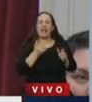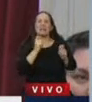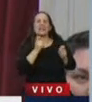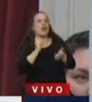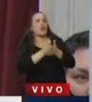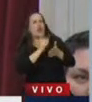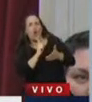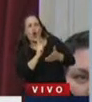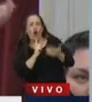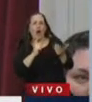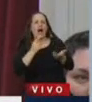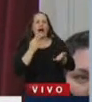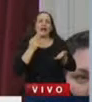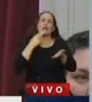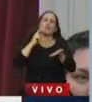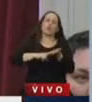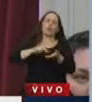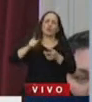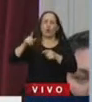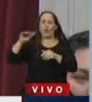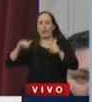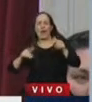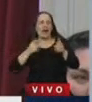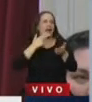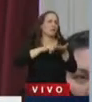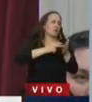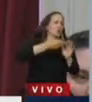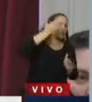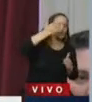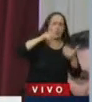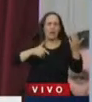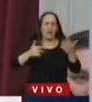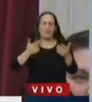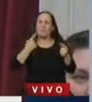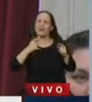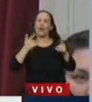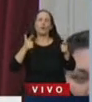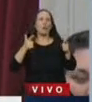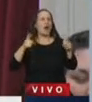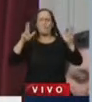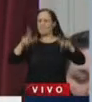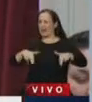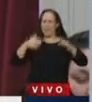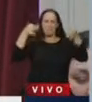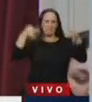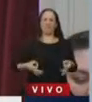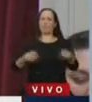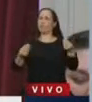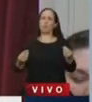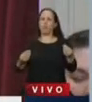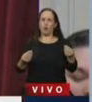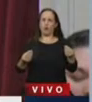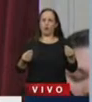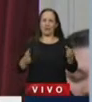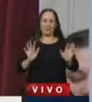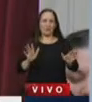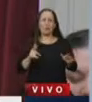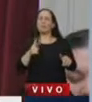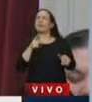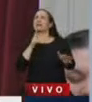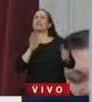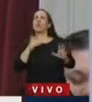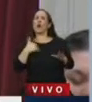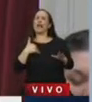oposición. Entonces, si vos como oposición pedís un montón de cambios y te conceden los cambios que pediste, bueno, obviamente por lo menos en general tenés que acompañar. La